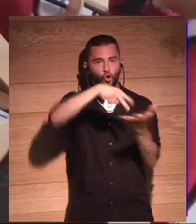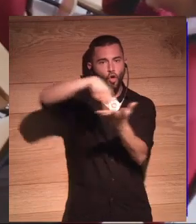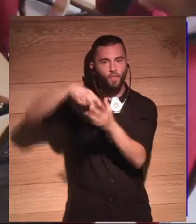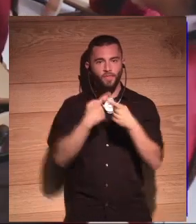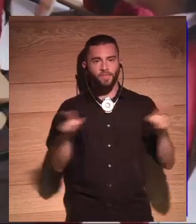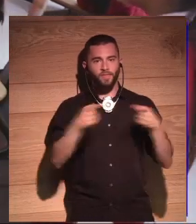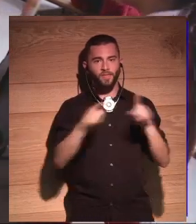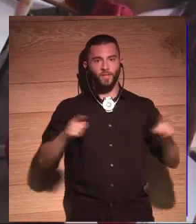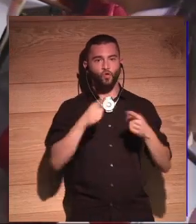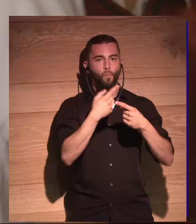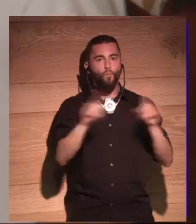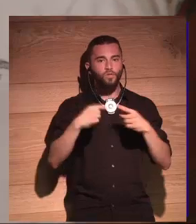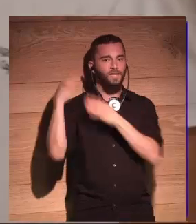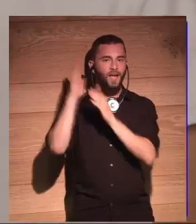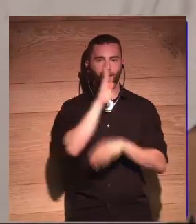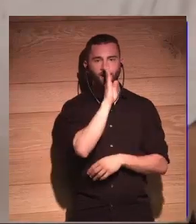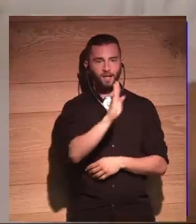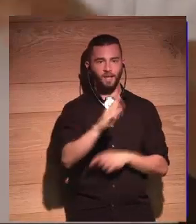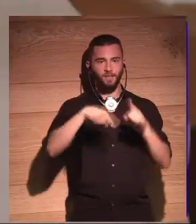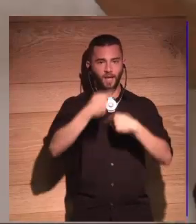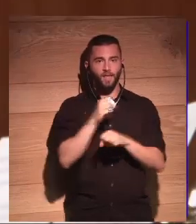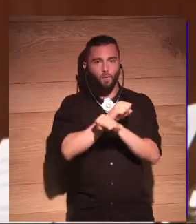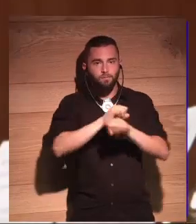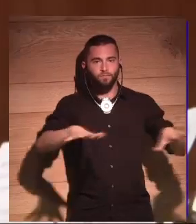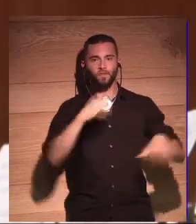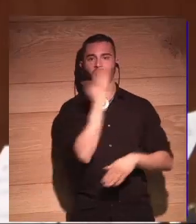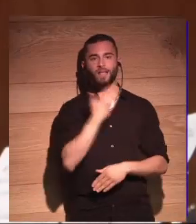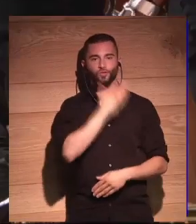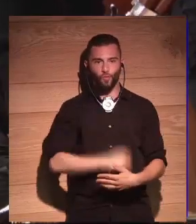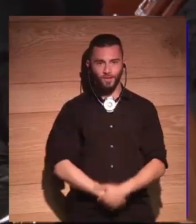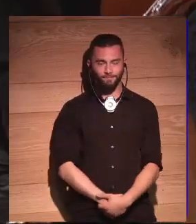su posterior difusión en las escuelas.